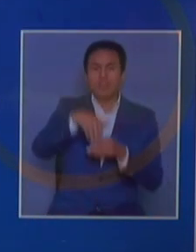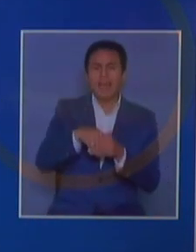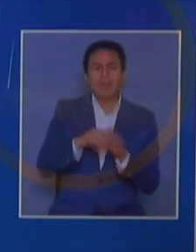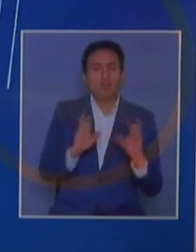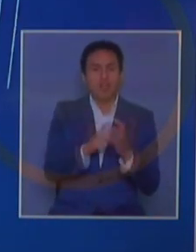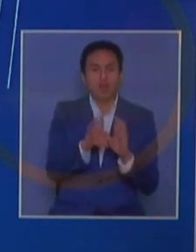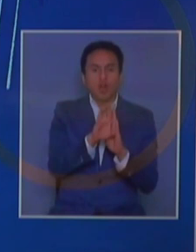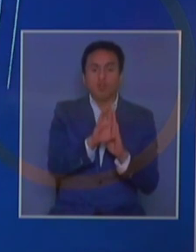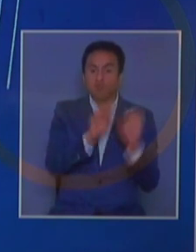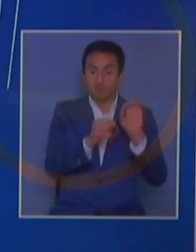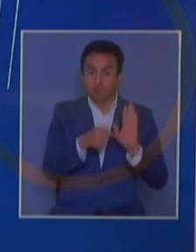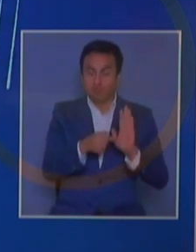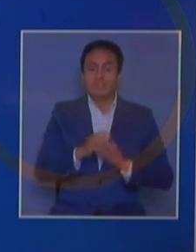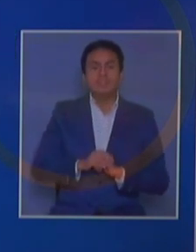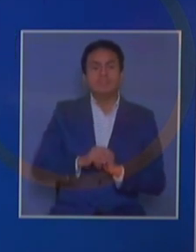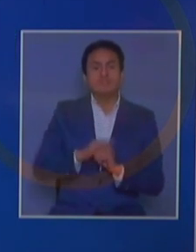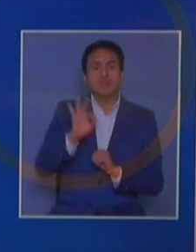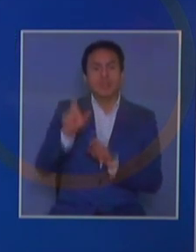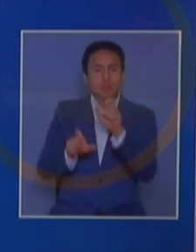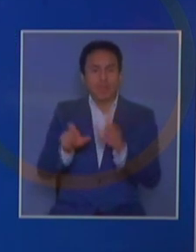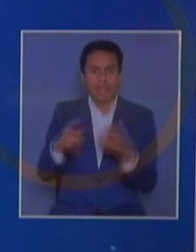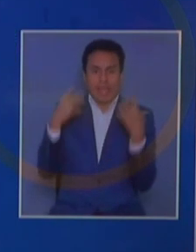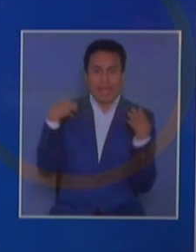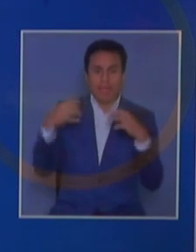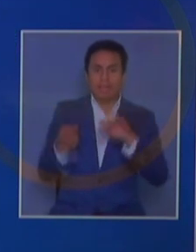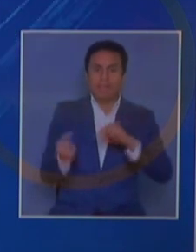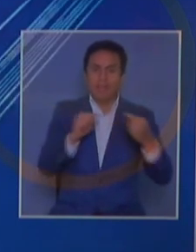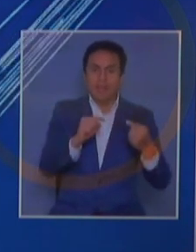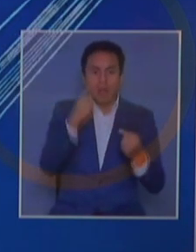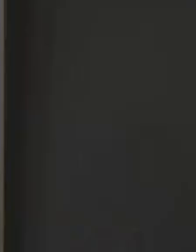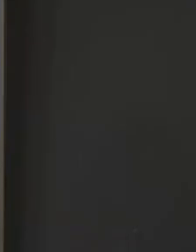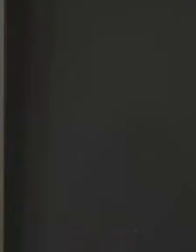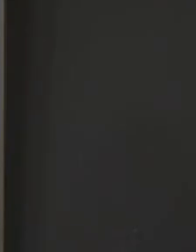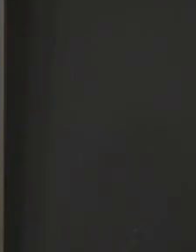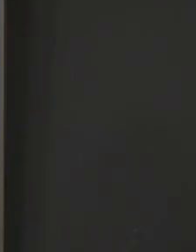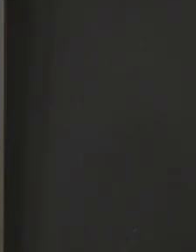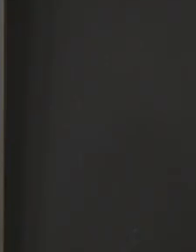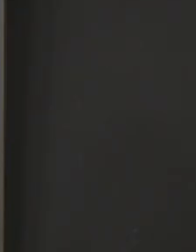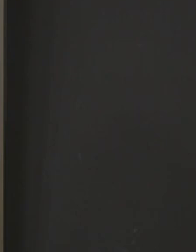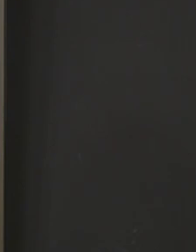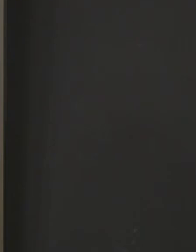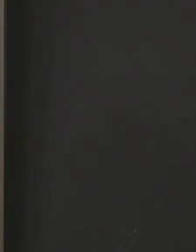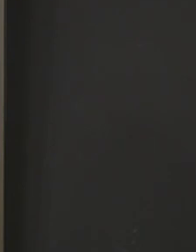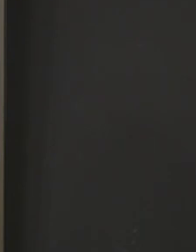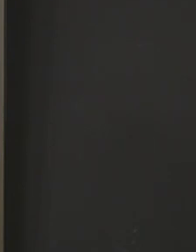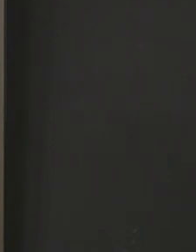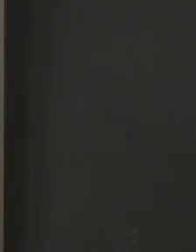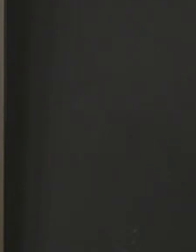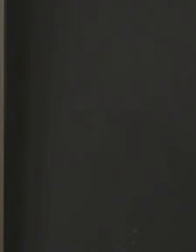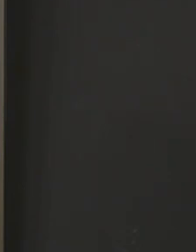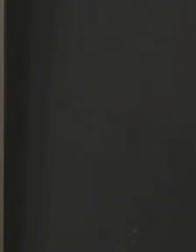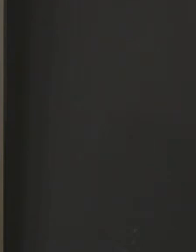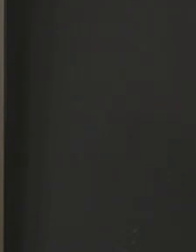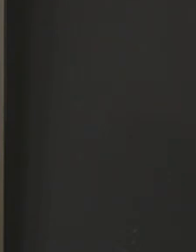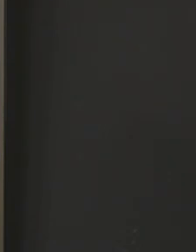no así que bueno vamos a ver qué va a pasar el domingo bueno pato Muchísimas gracias por haber venido Muchísimas gracias por clarificar un poco este proceso